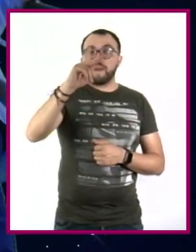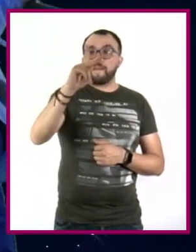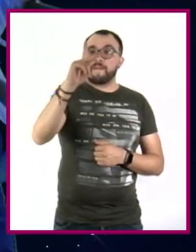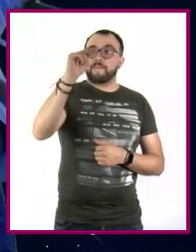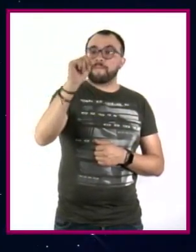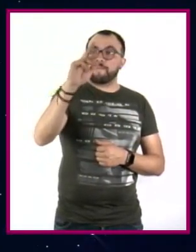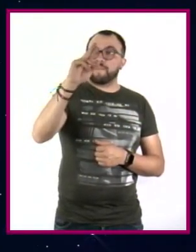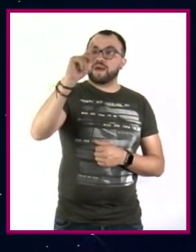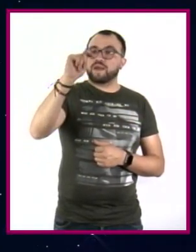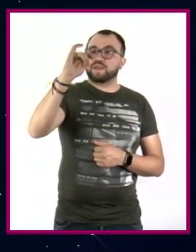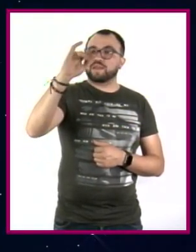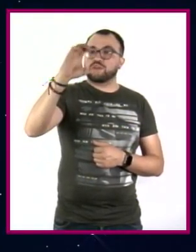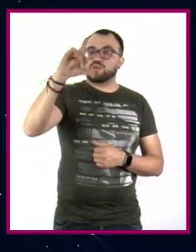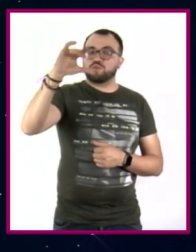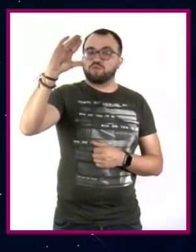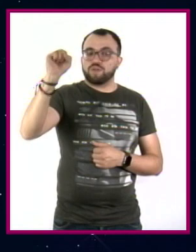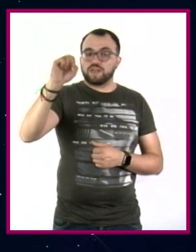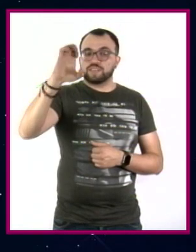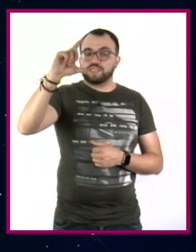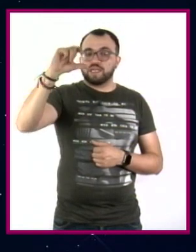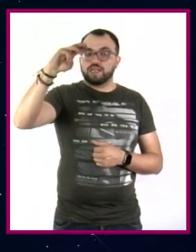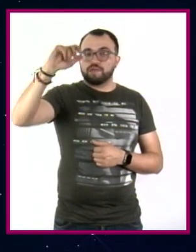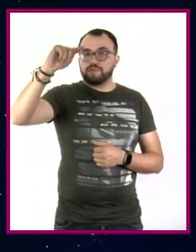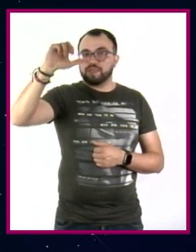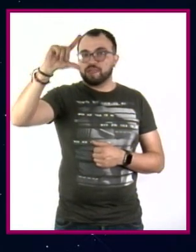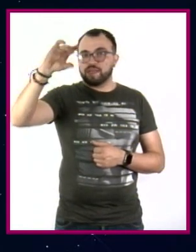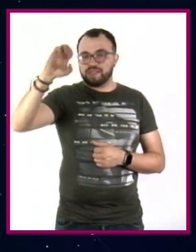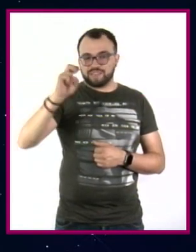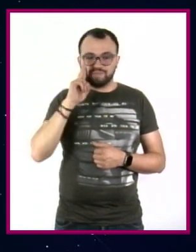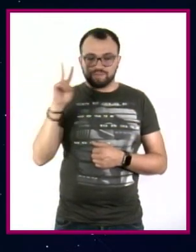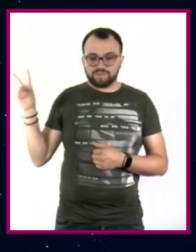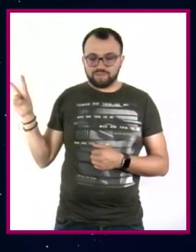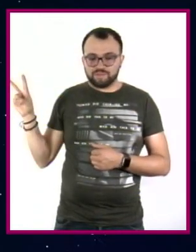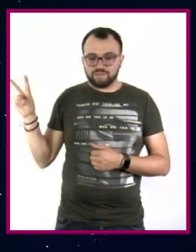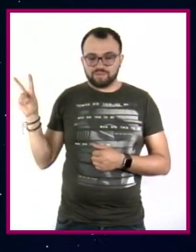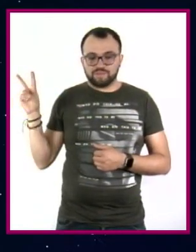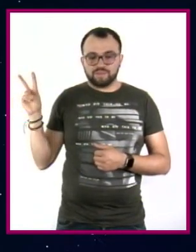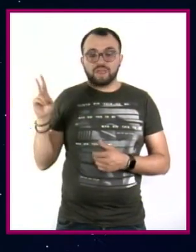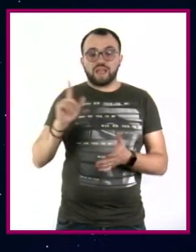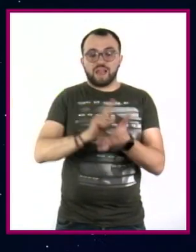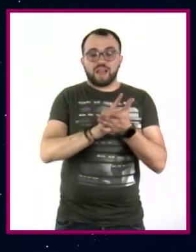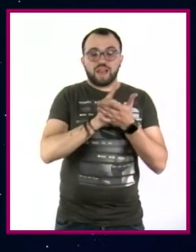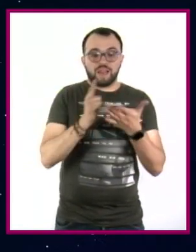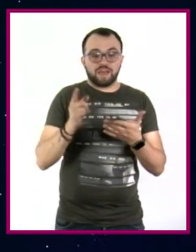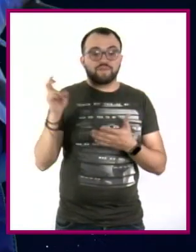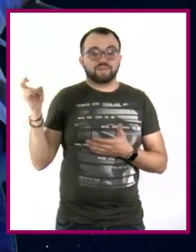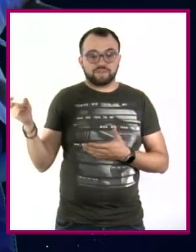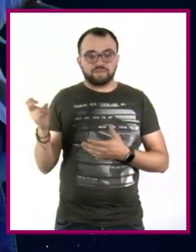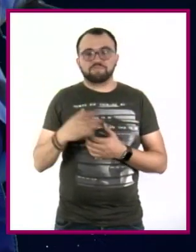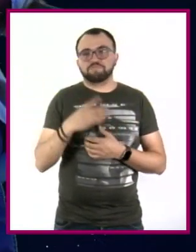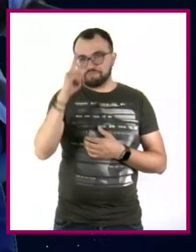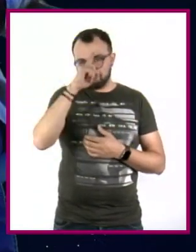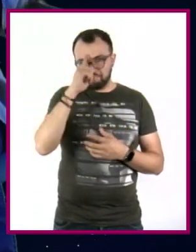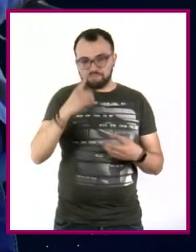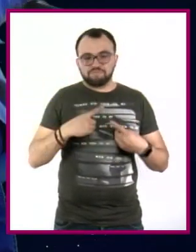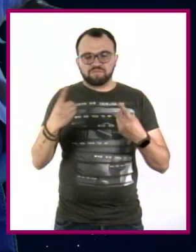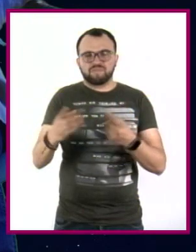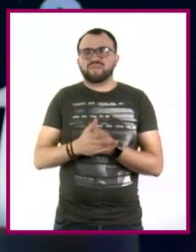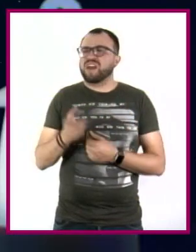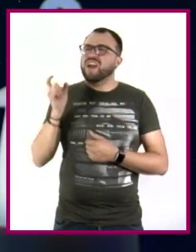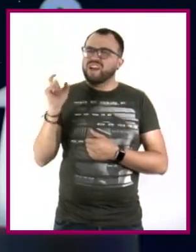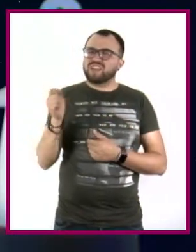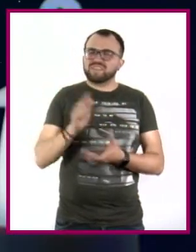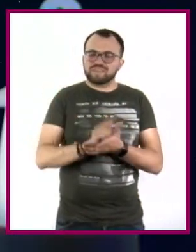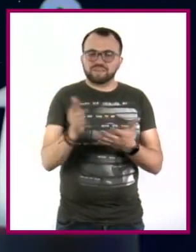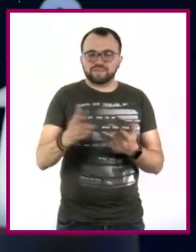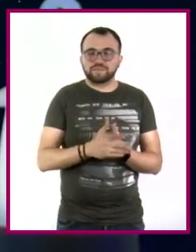Partículas Elementales, de Ramón Fernández Álvarez Estrada y Marina Ramón Medrado. ¿Y de qué trata?